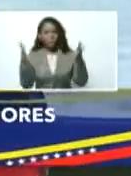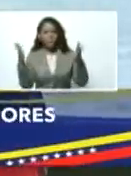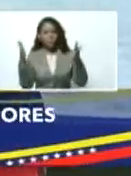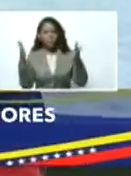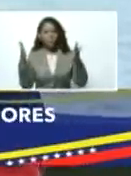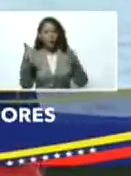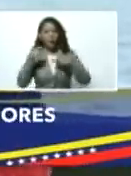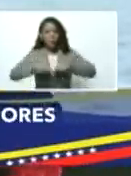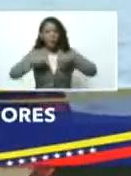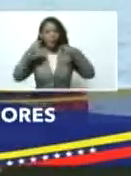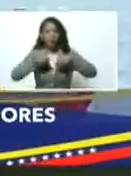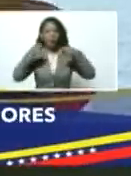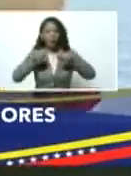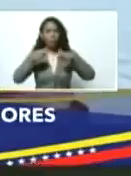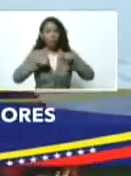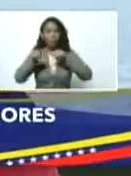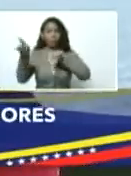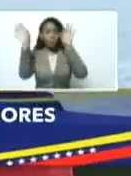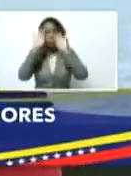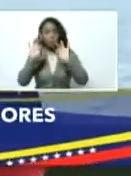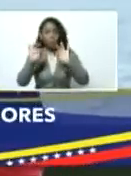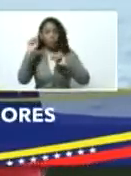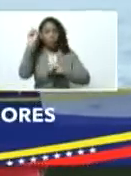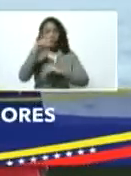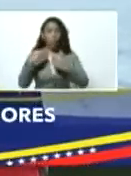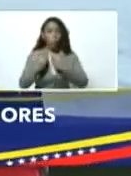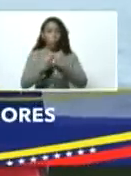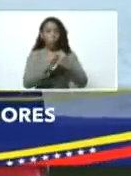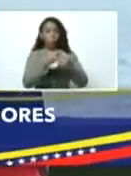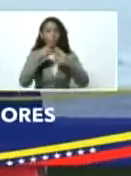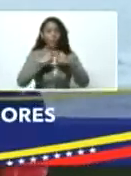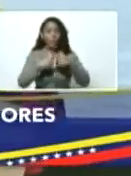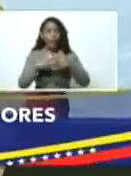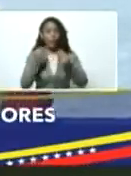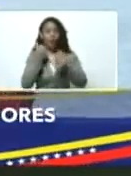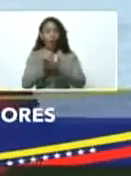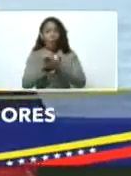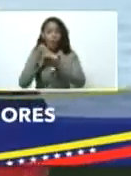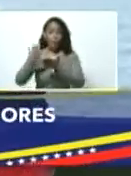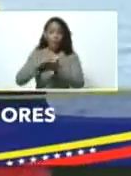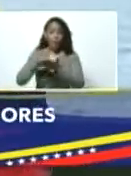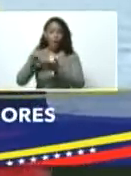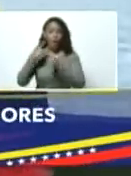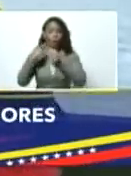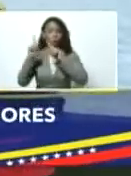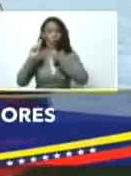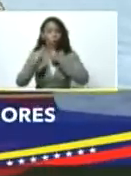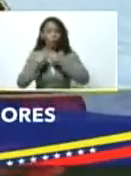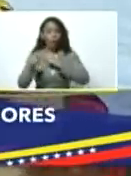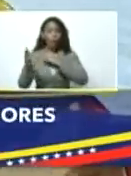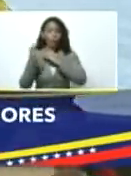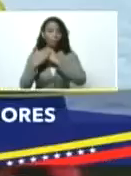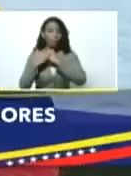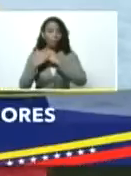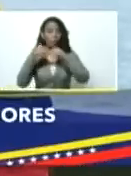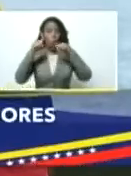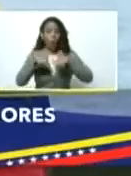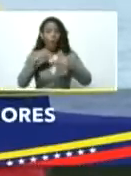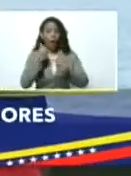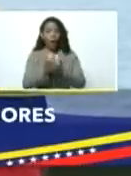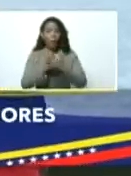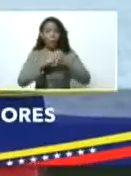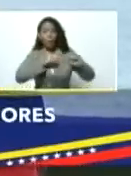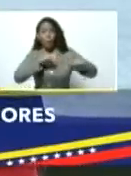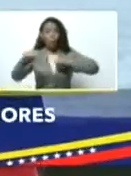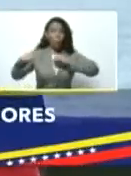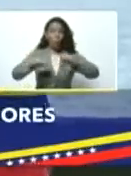al mercado. Y en ese sentido también le acompañamos con talleres de economía digital, que es otro de los fenómenos que usted ha advertido. Hoy la economía se mueve en el